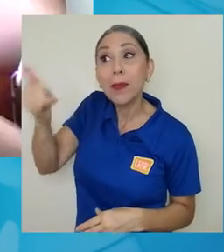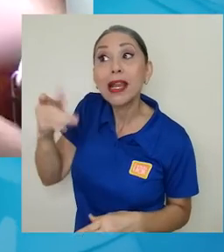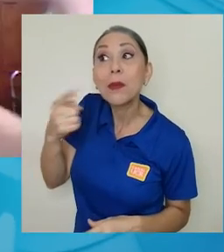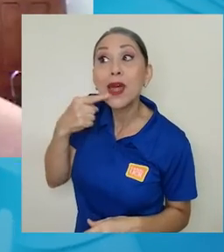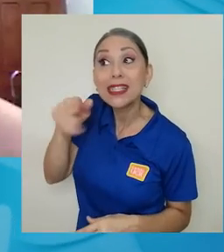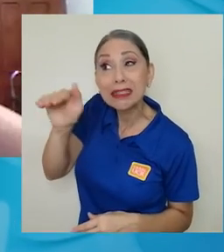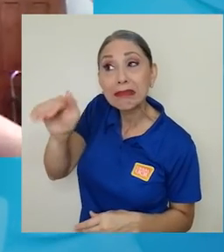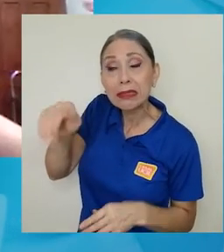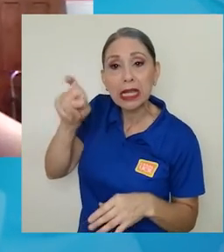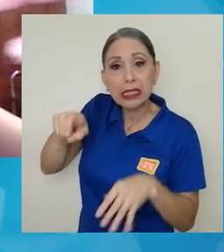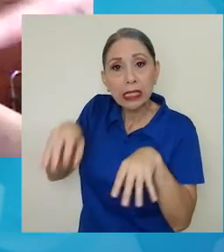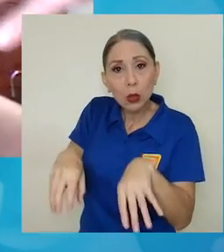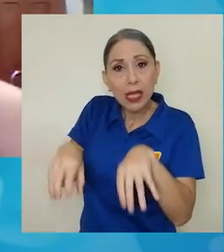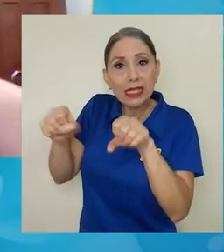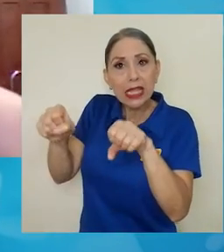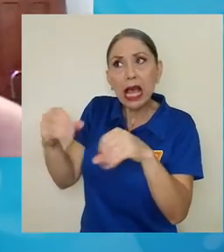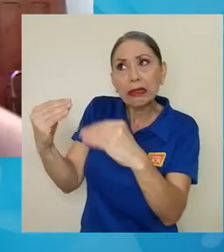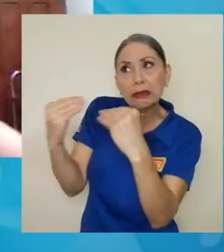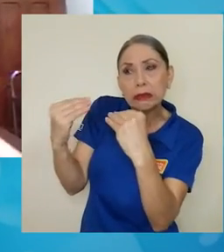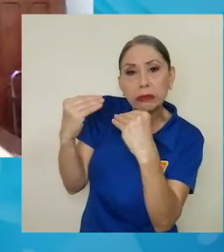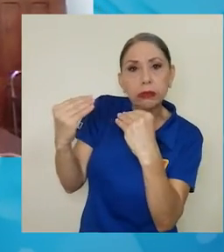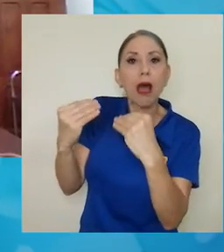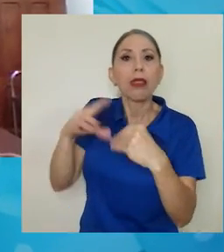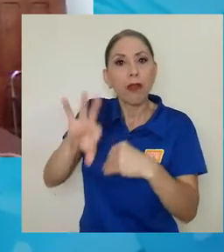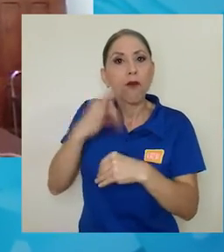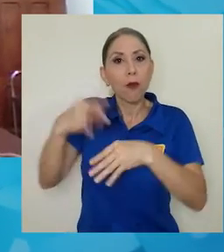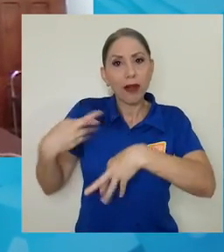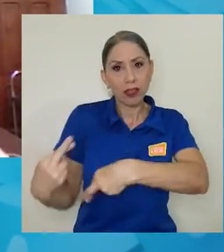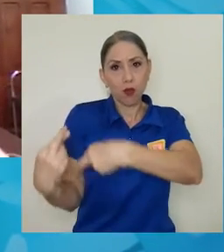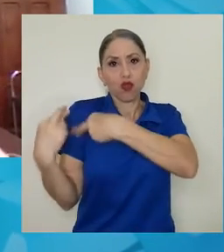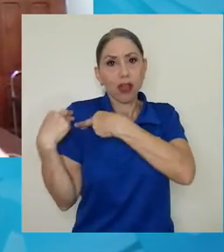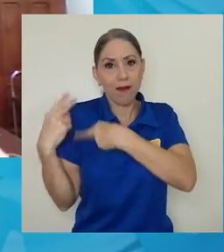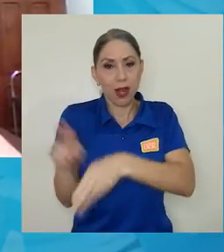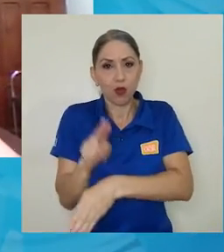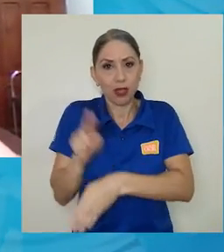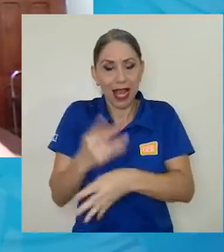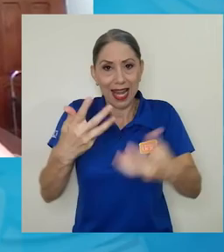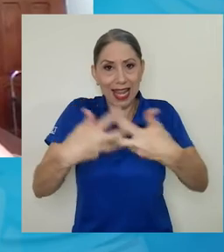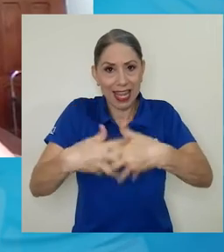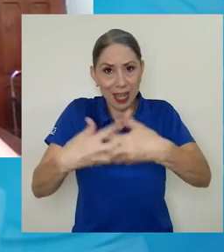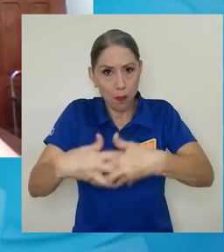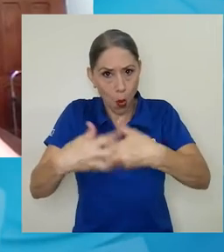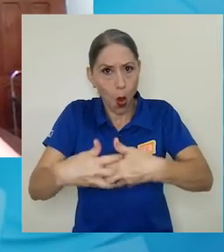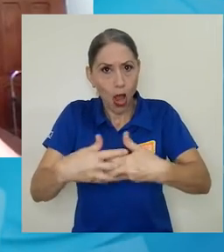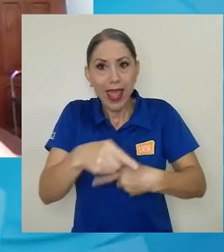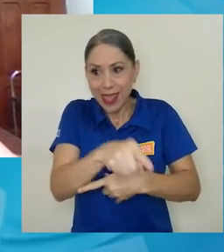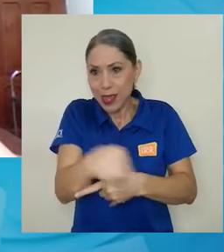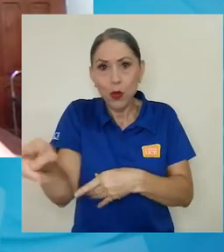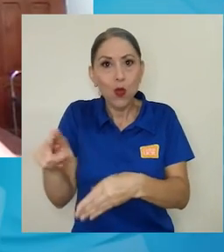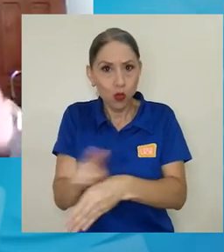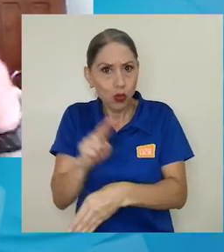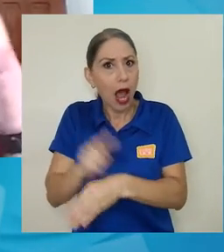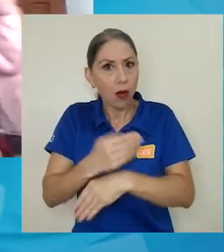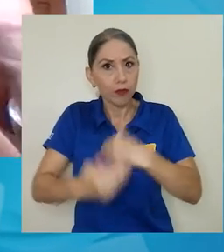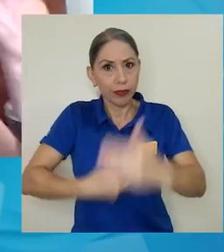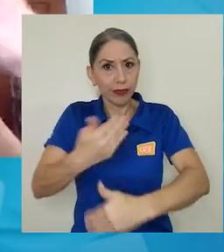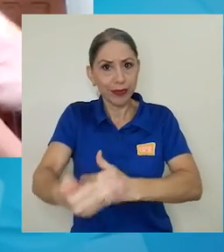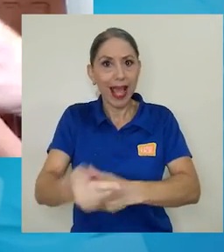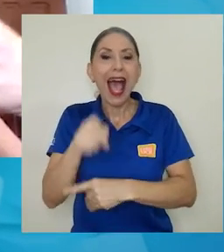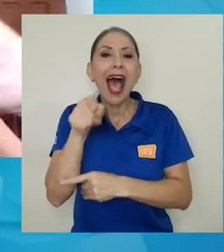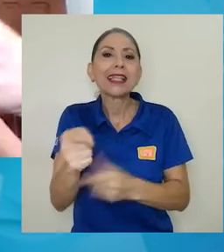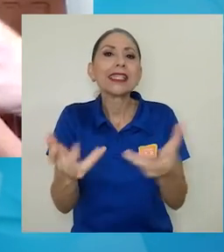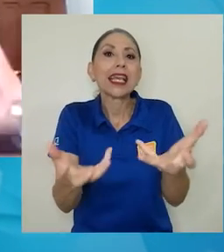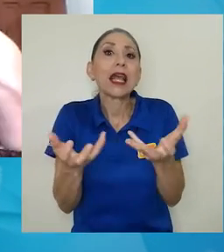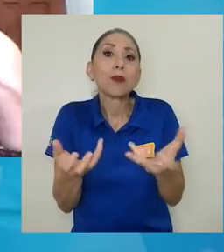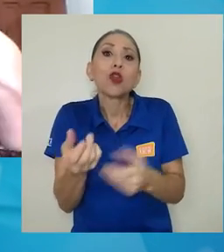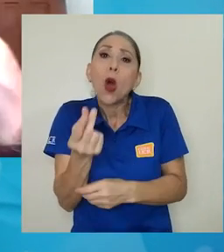cita para que me induzca, para responsablemente usar el equipo y para usar el equipo. De esa manera pretendemos que